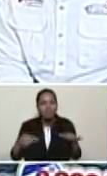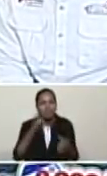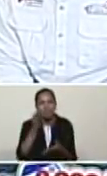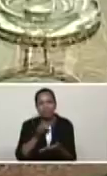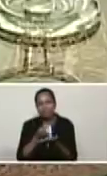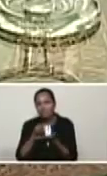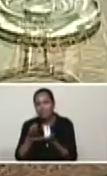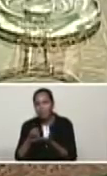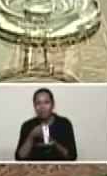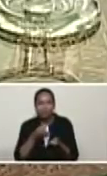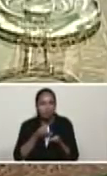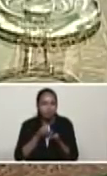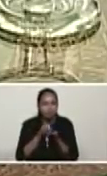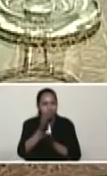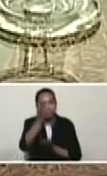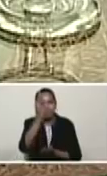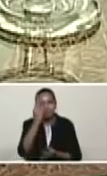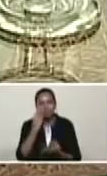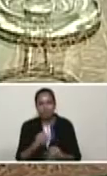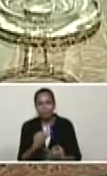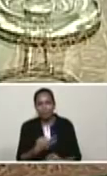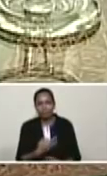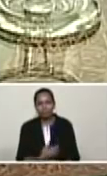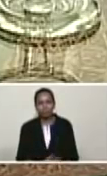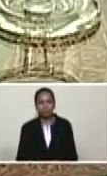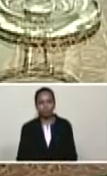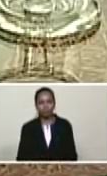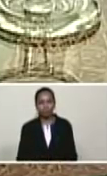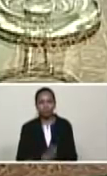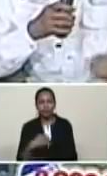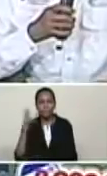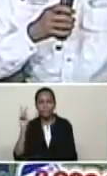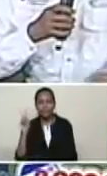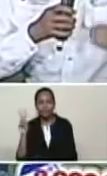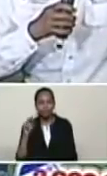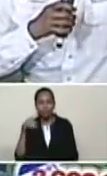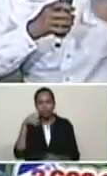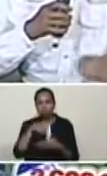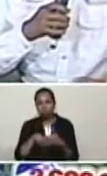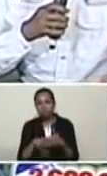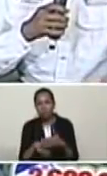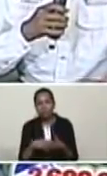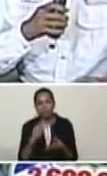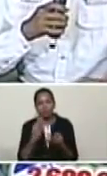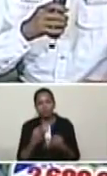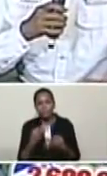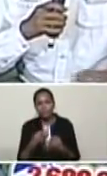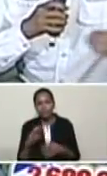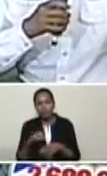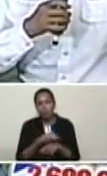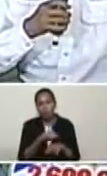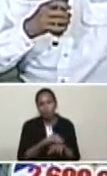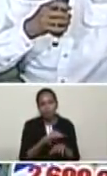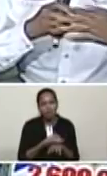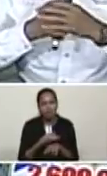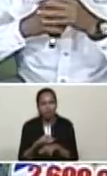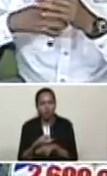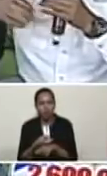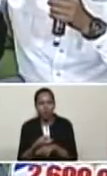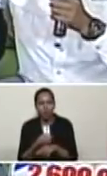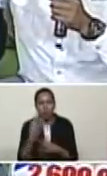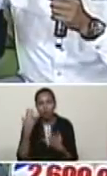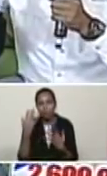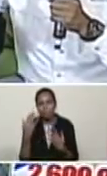por adelante. En Venezuela, en paz, haciendo gobierno y gestión con una mano